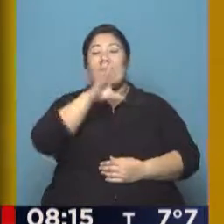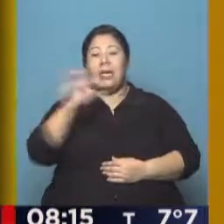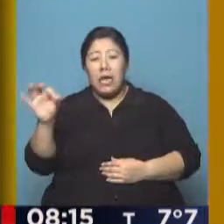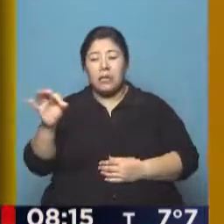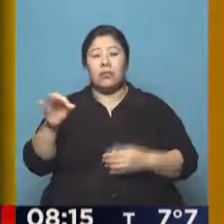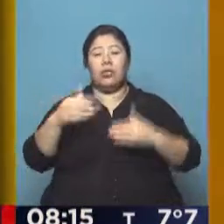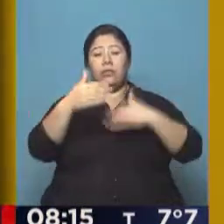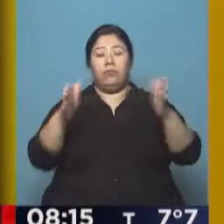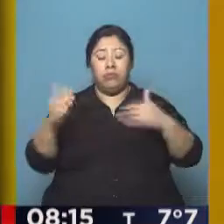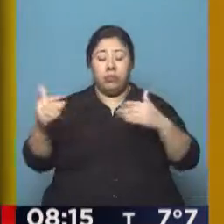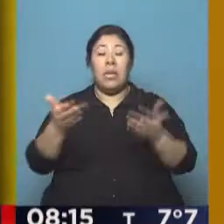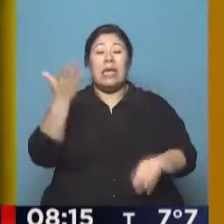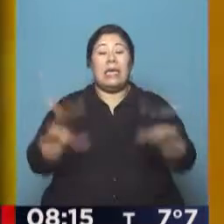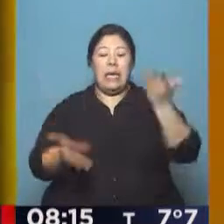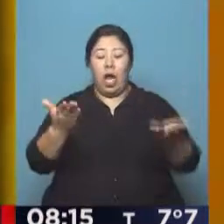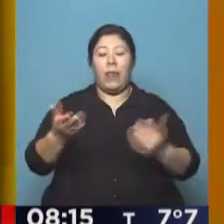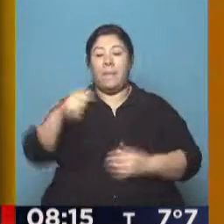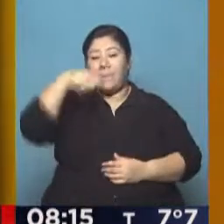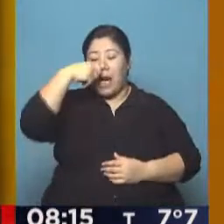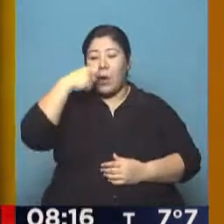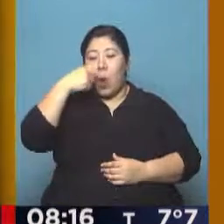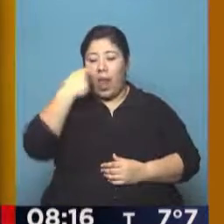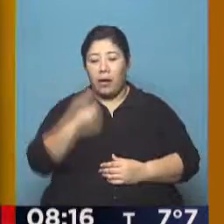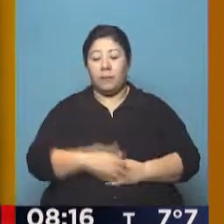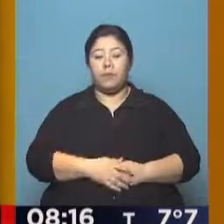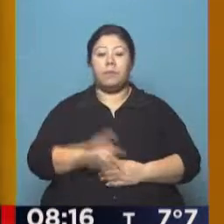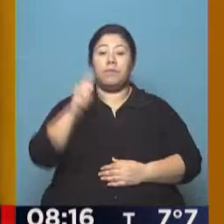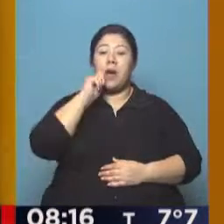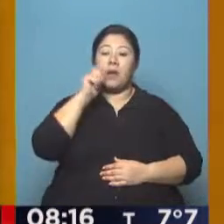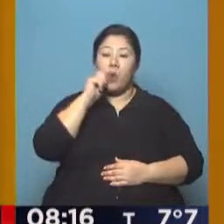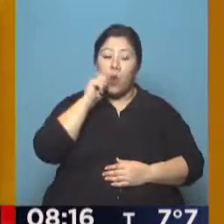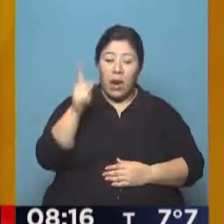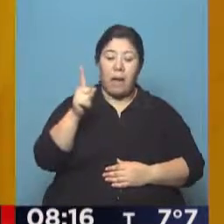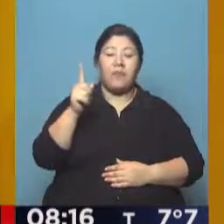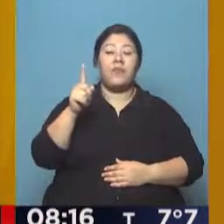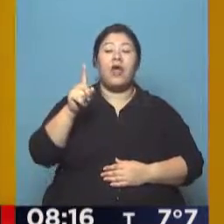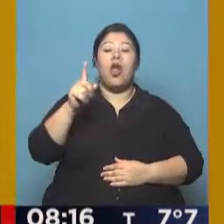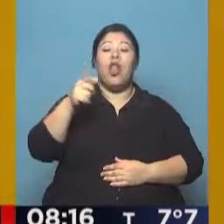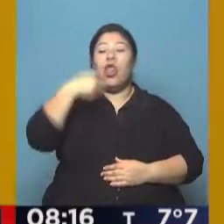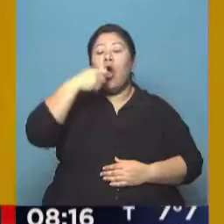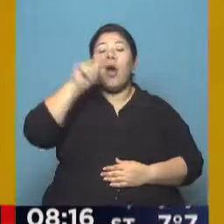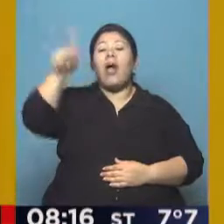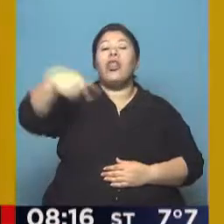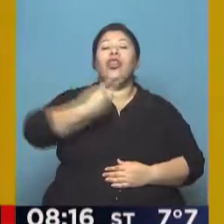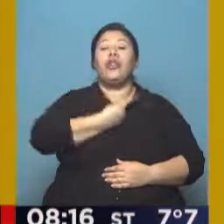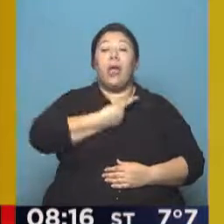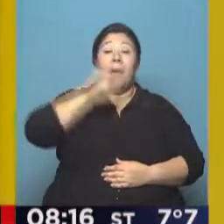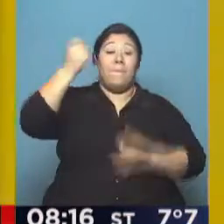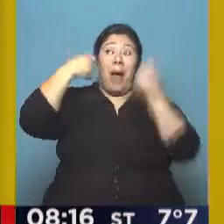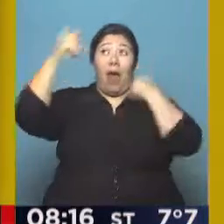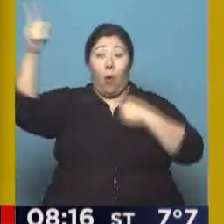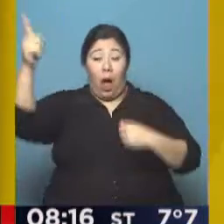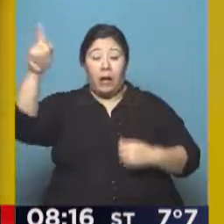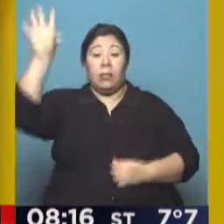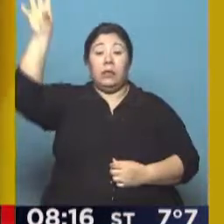paso fronterizo. Esta droga venía de Paraguay y la idea era que sea transportada hacia Chile. No es la primera